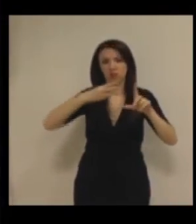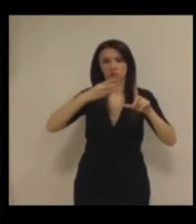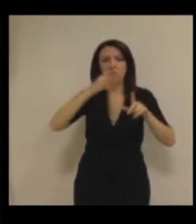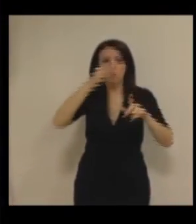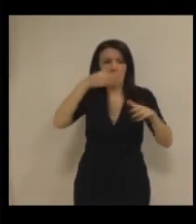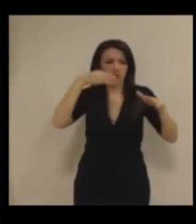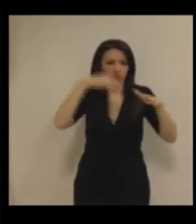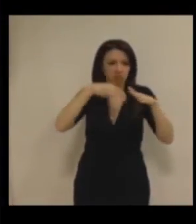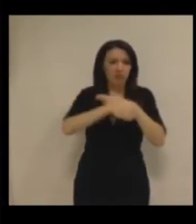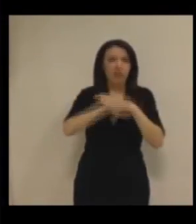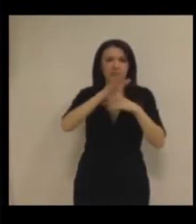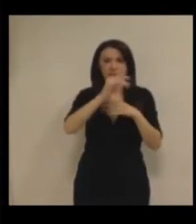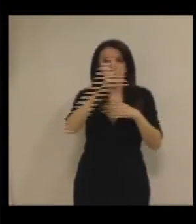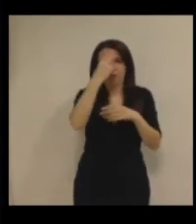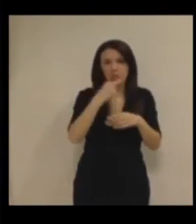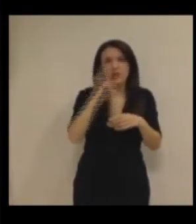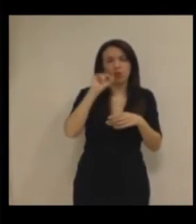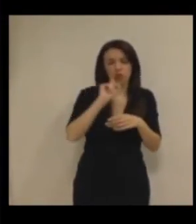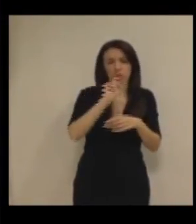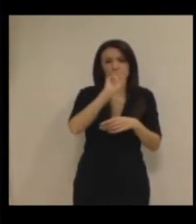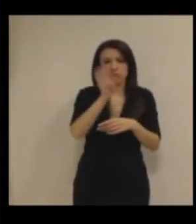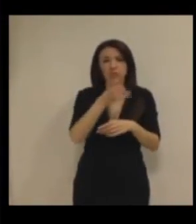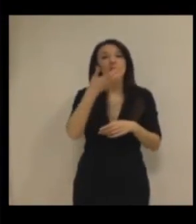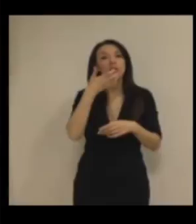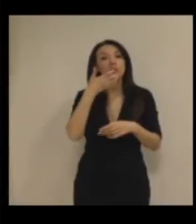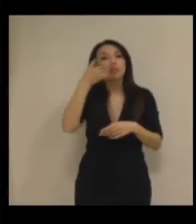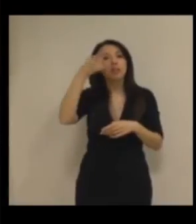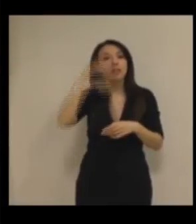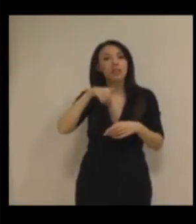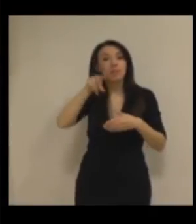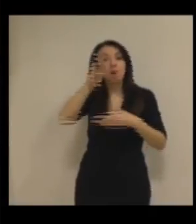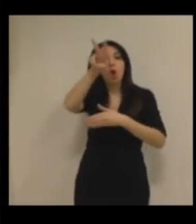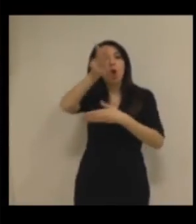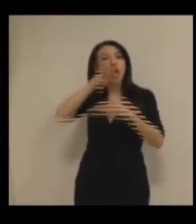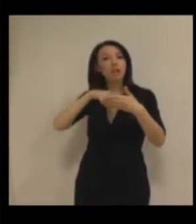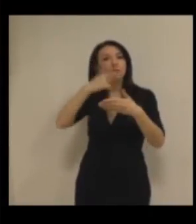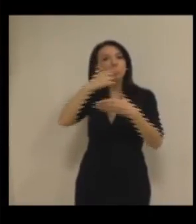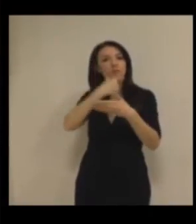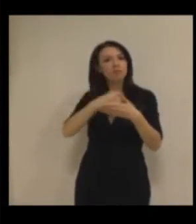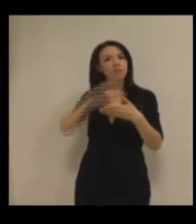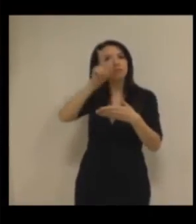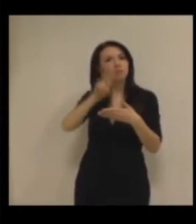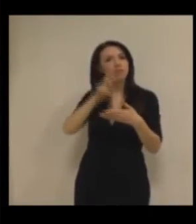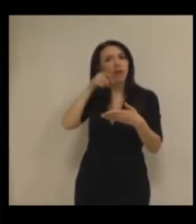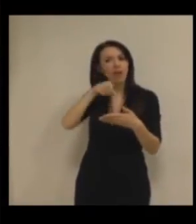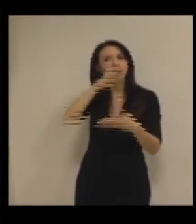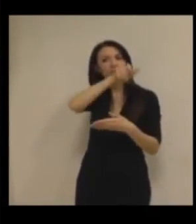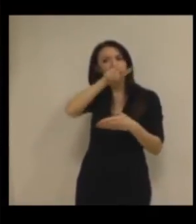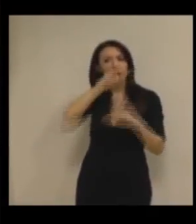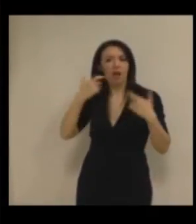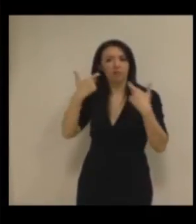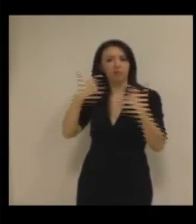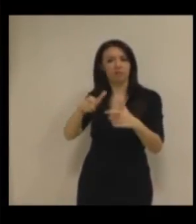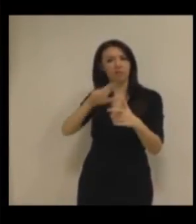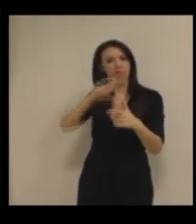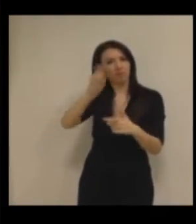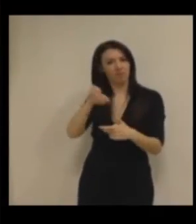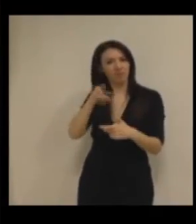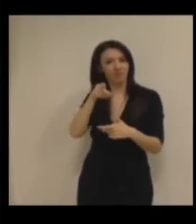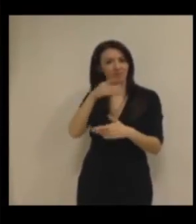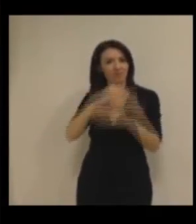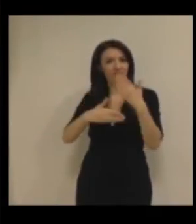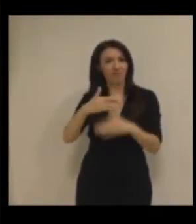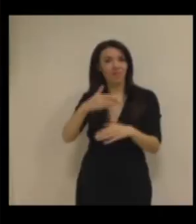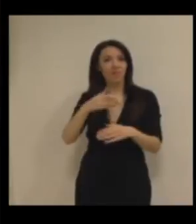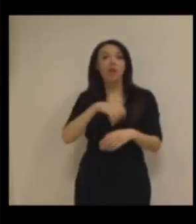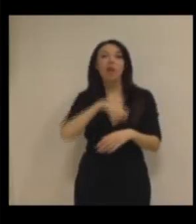ciegas, sordas, etcétera, pues mira, si la ponéis también con lectura fácil, pues puede ser utilizable por también otro colectivo, ¿no? La gente